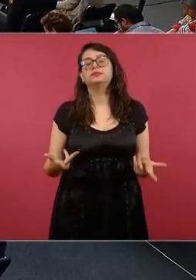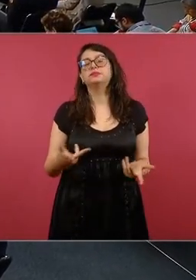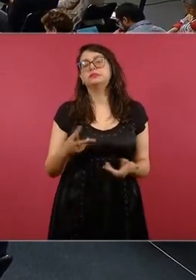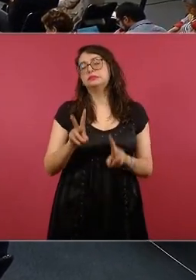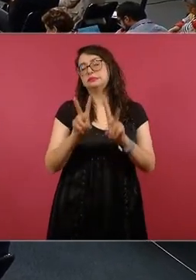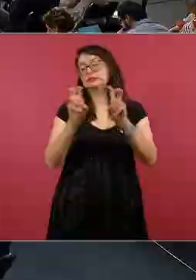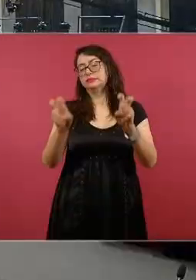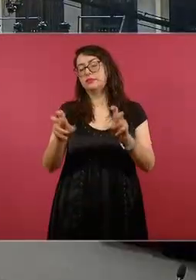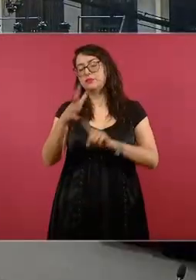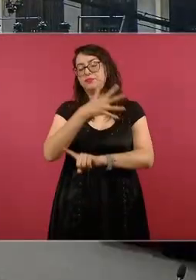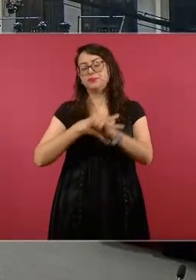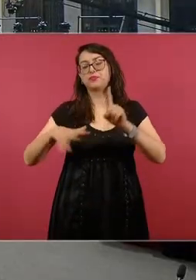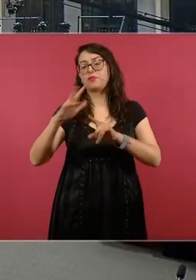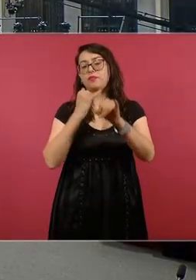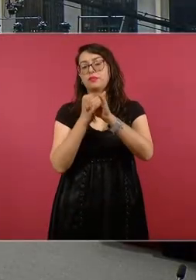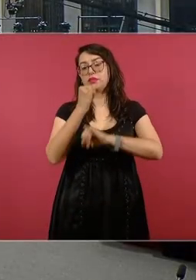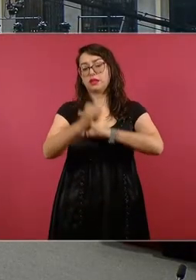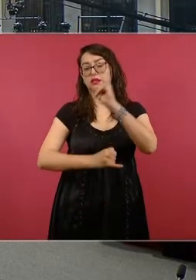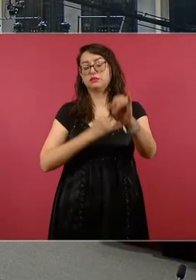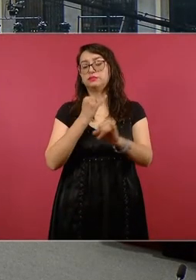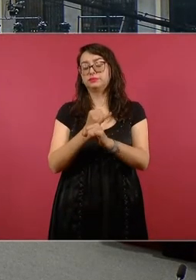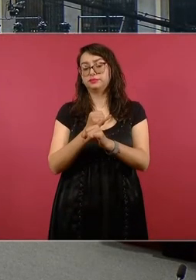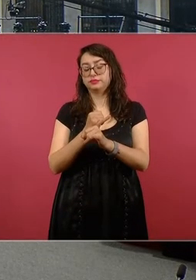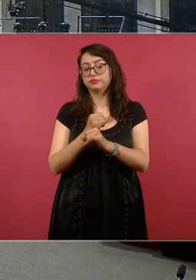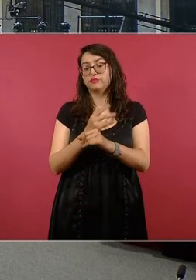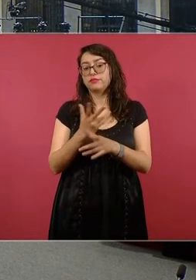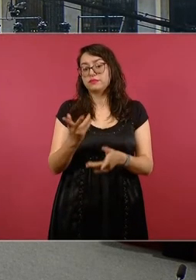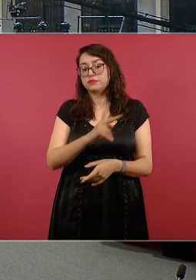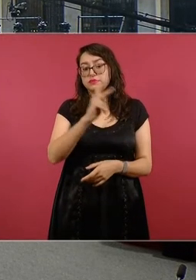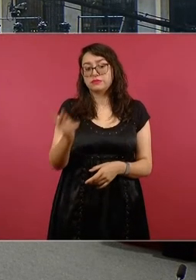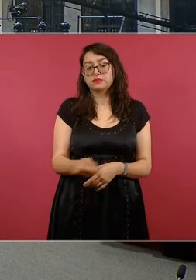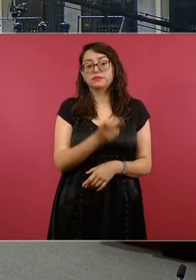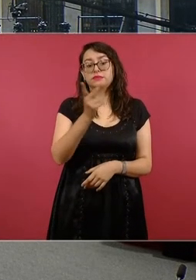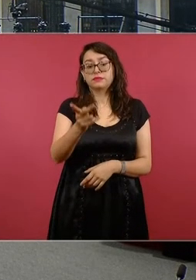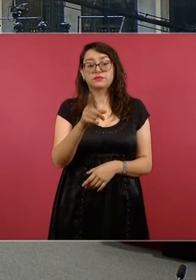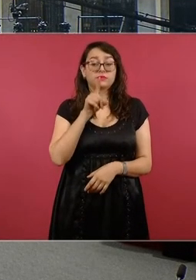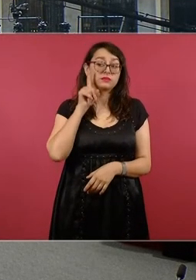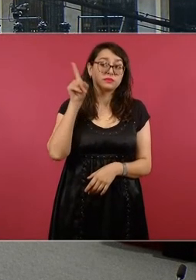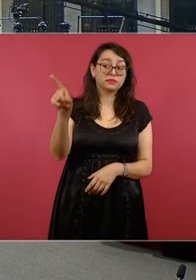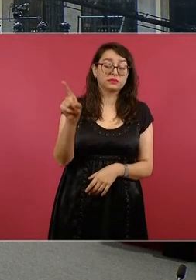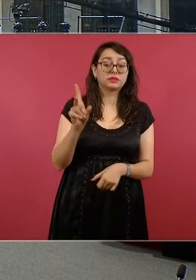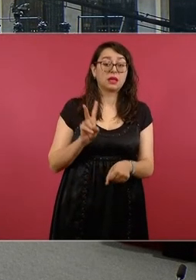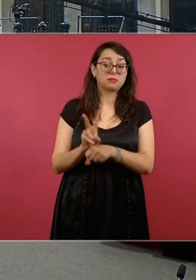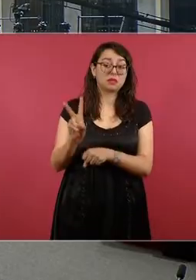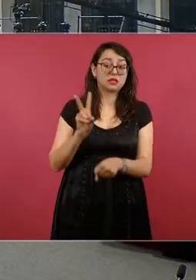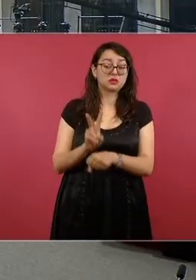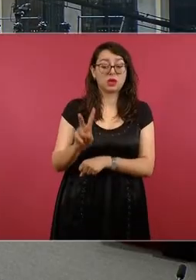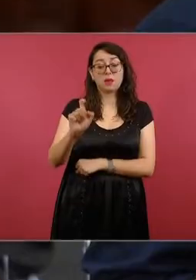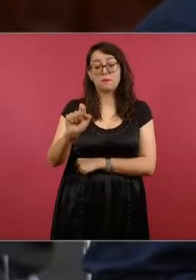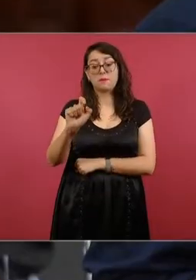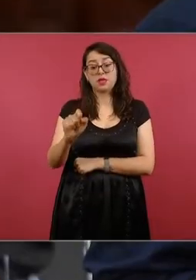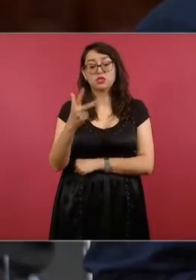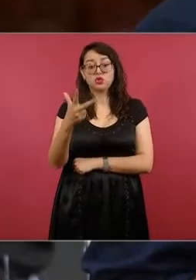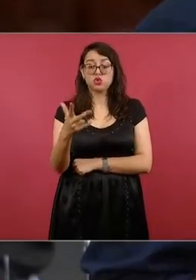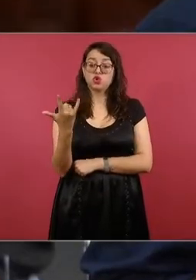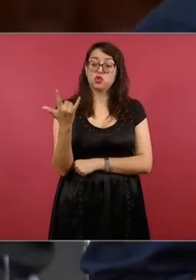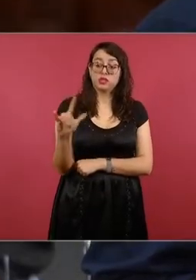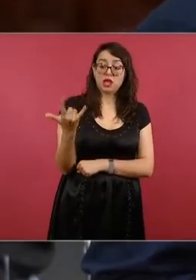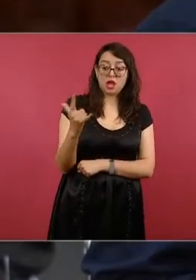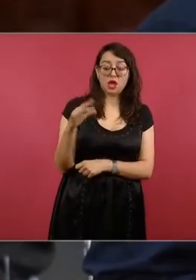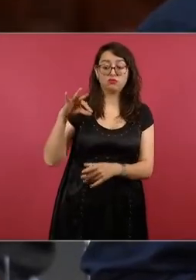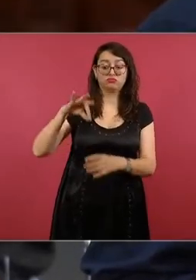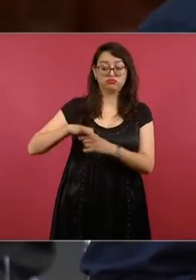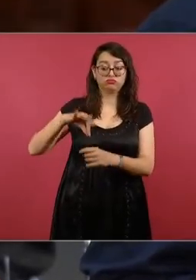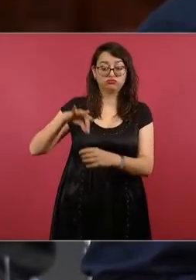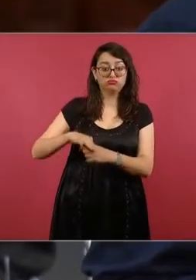proceso electoral el próximo 28 de julio en Venezuela y sobre la posible reelección